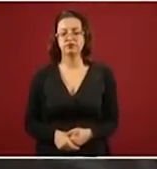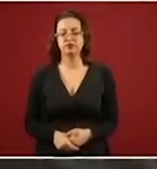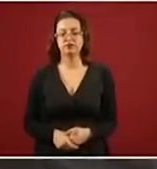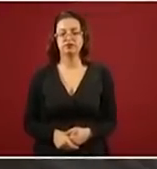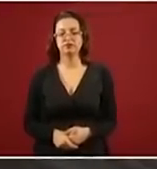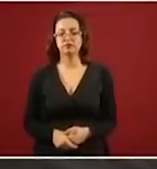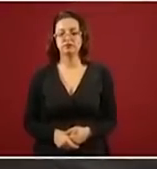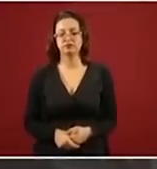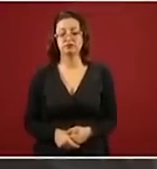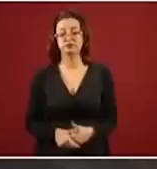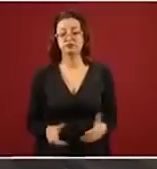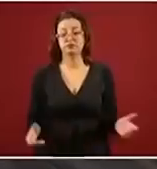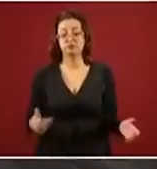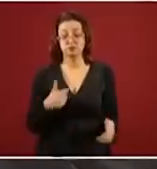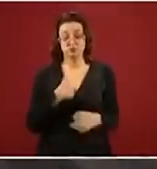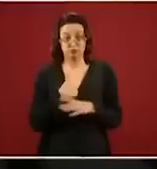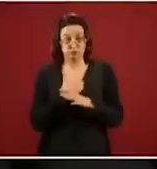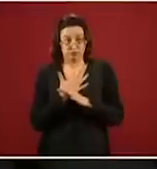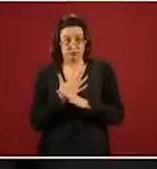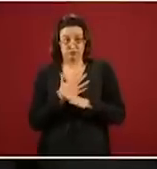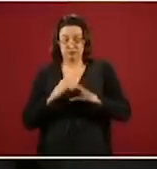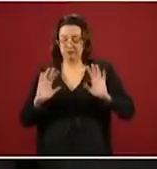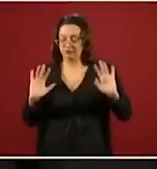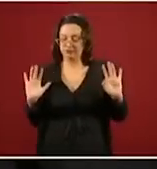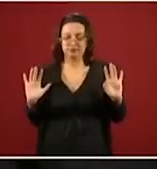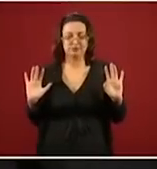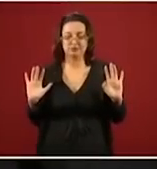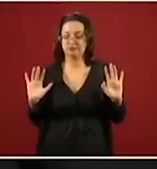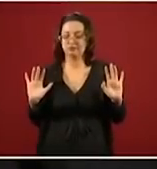yo no lo dije así este